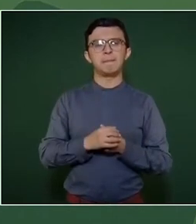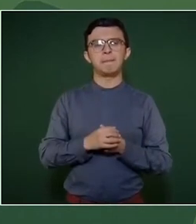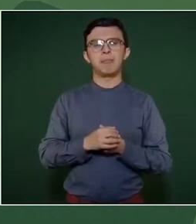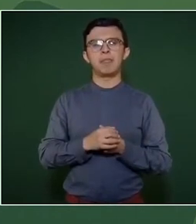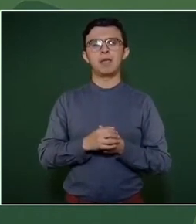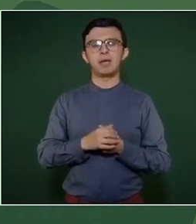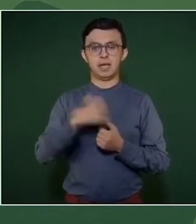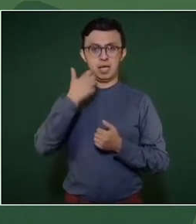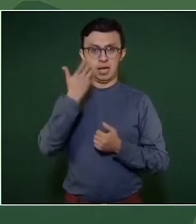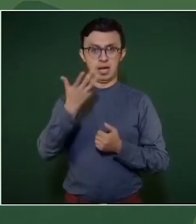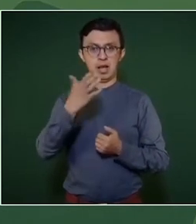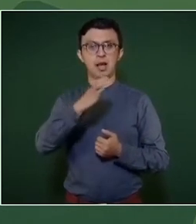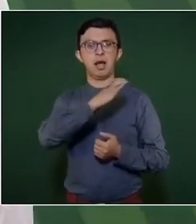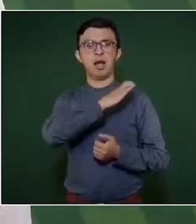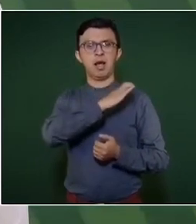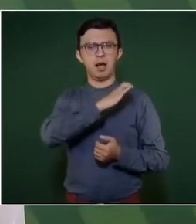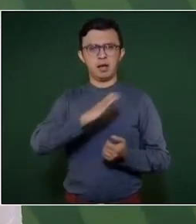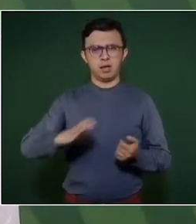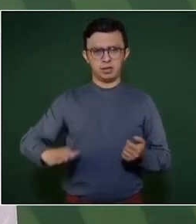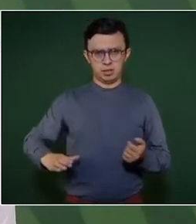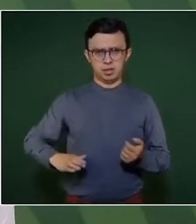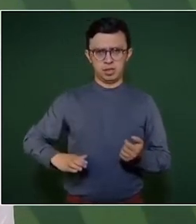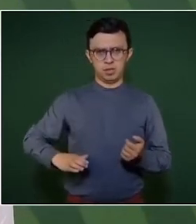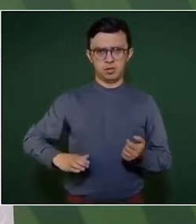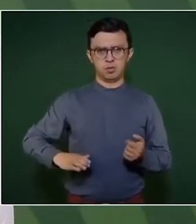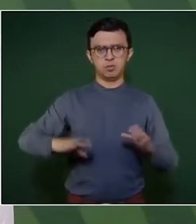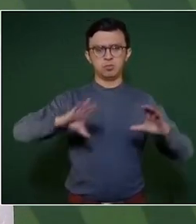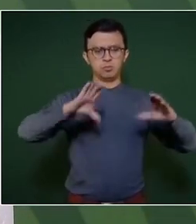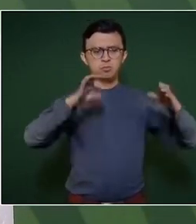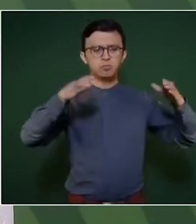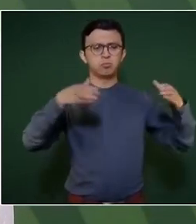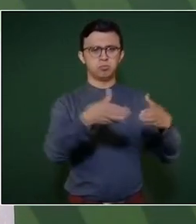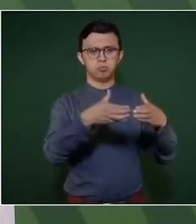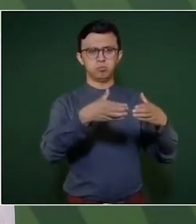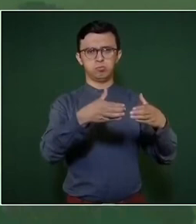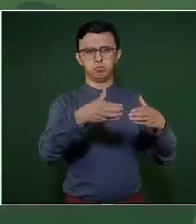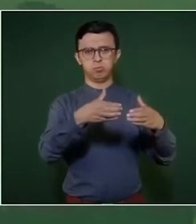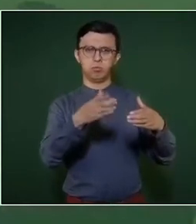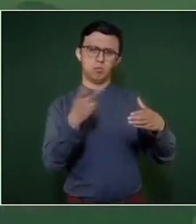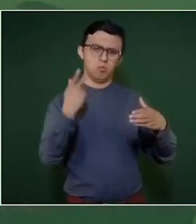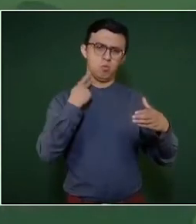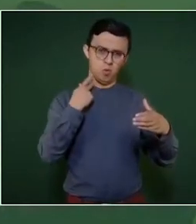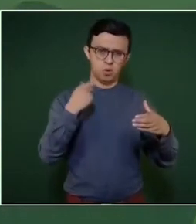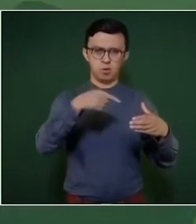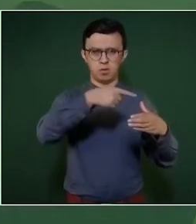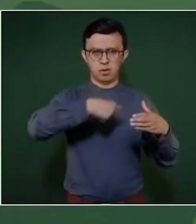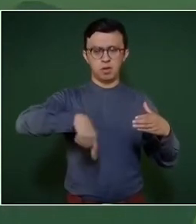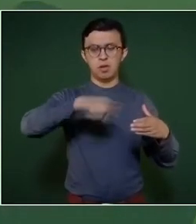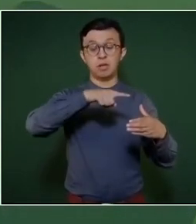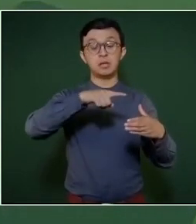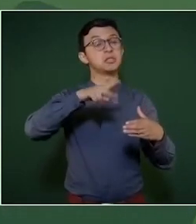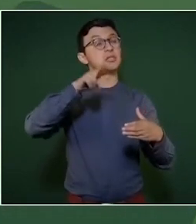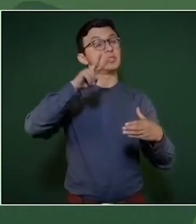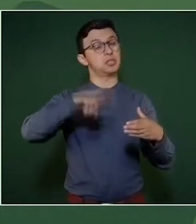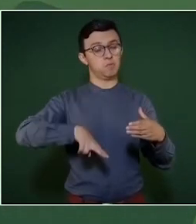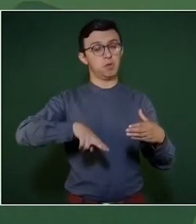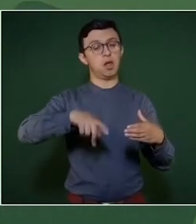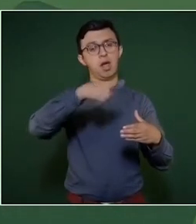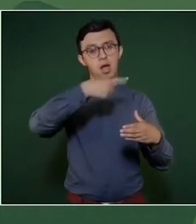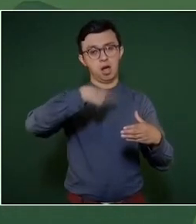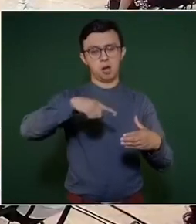ser candidatos de nuestro movimiento son de primera.